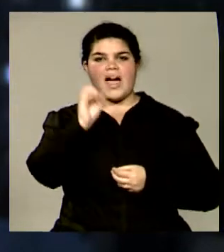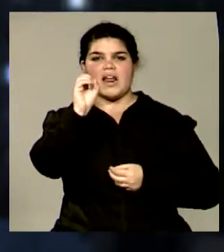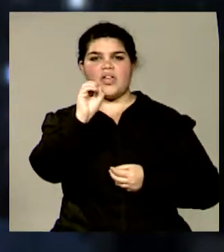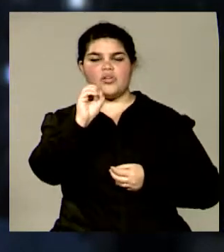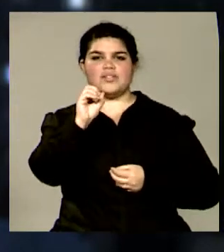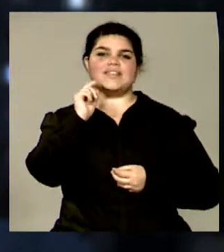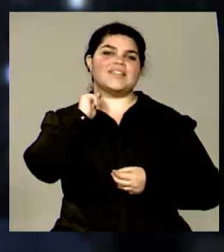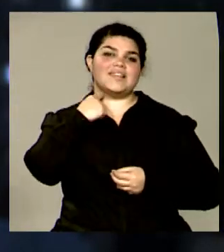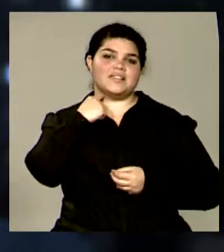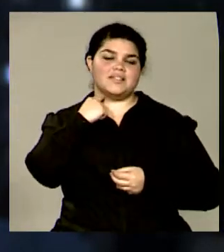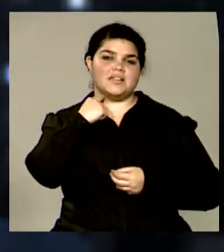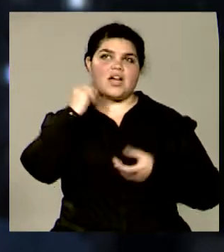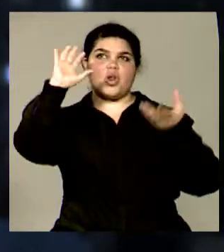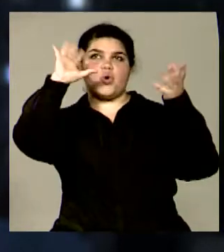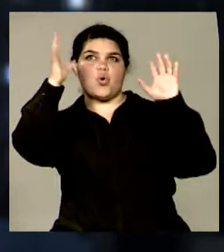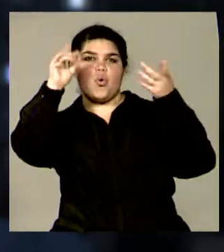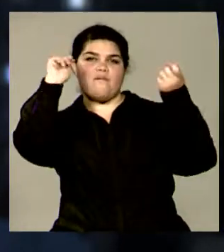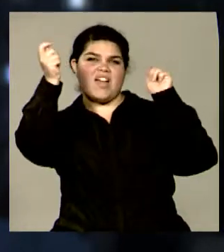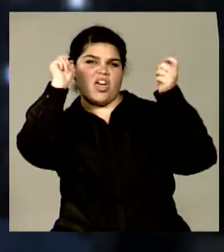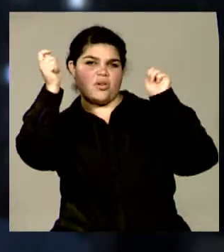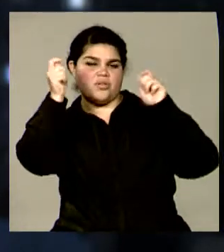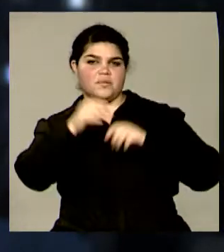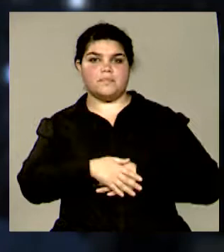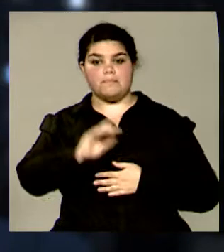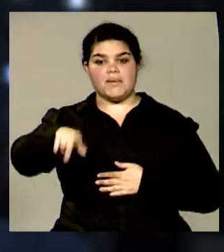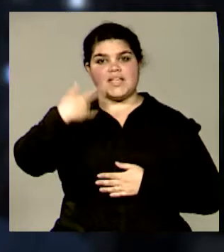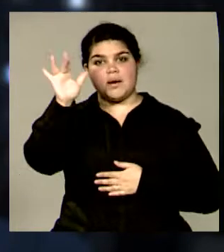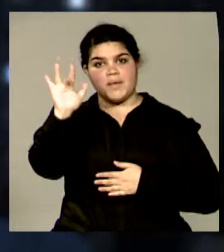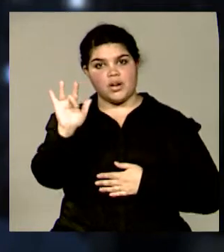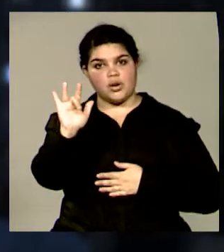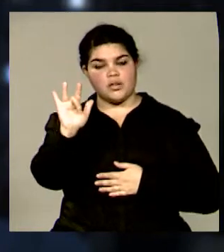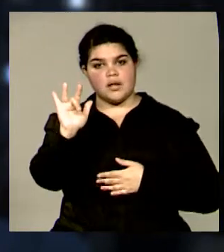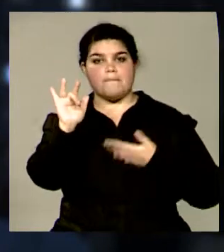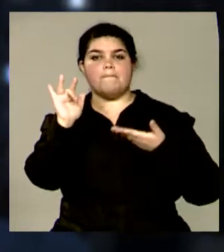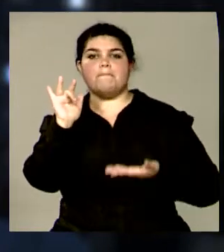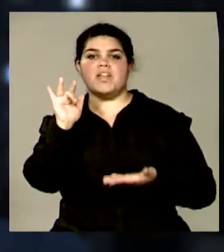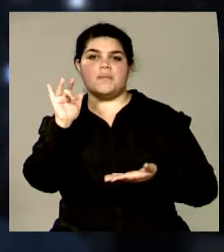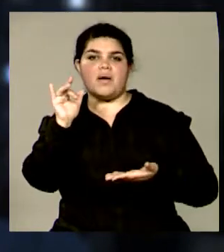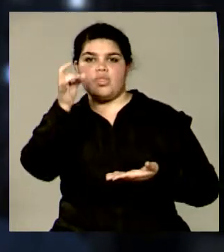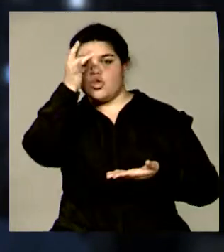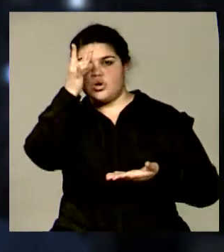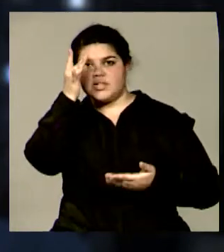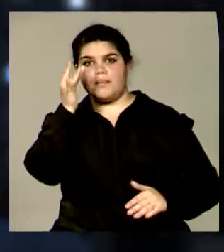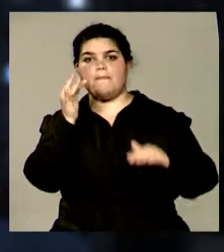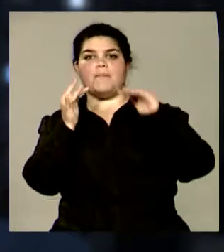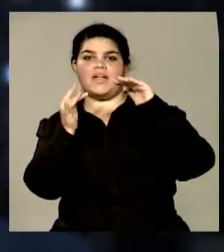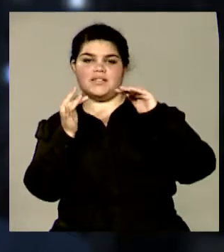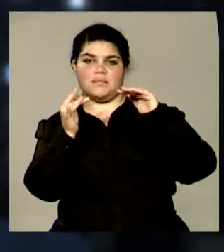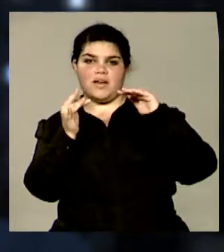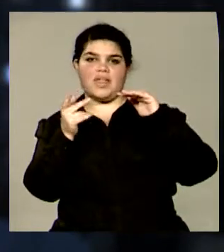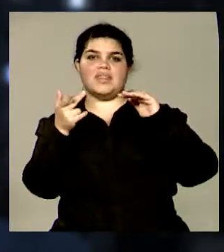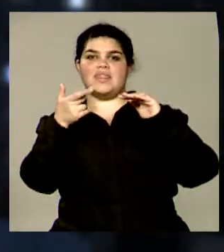13 grados con cielo algo nublado. Para mañana miércoles se espera una mínima de 12 grados y una máxima